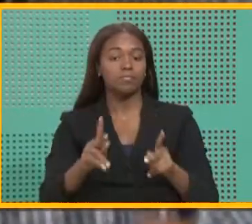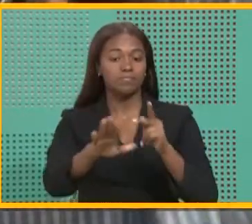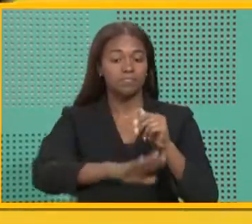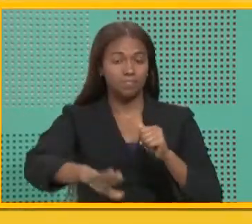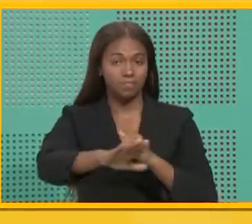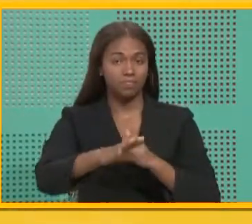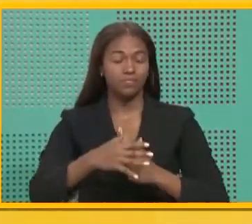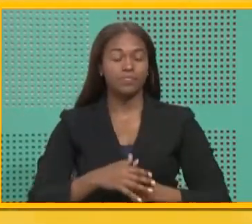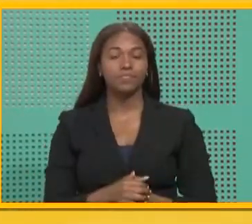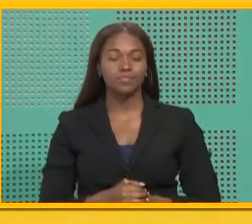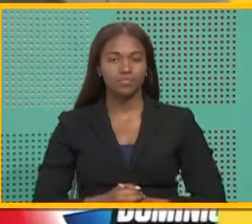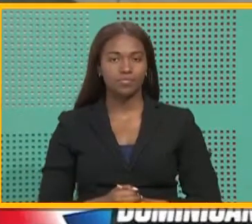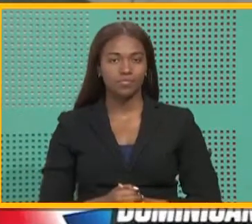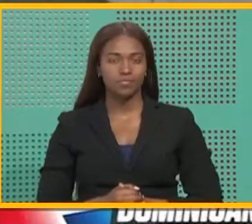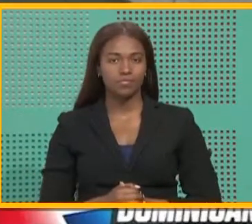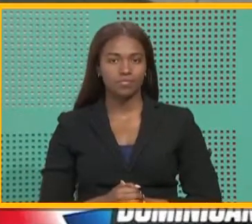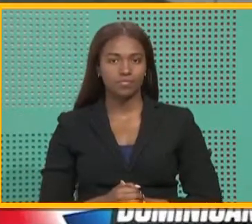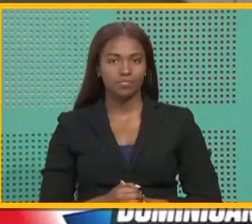agricultores.